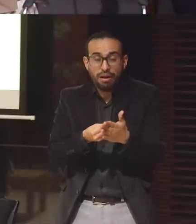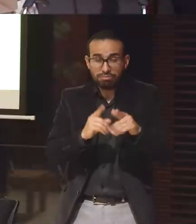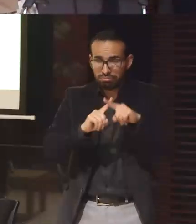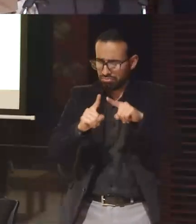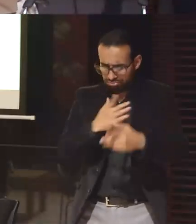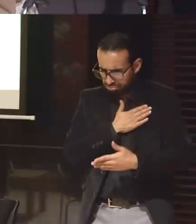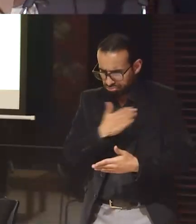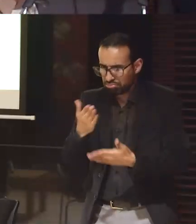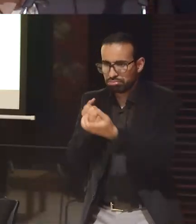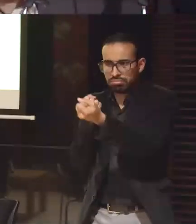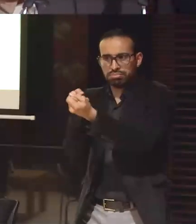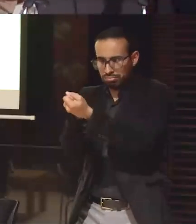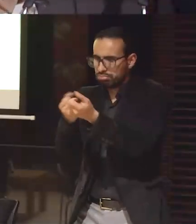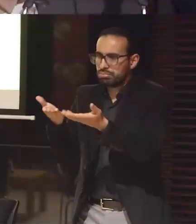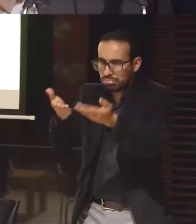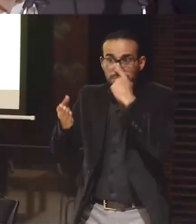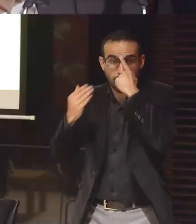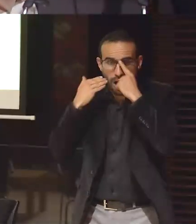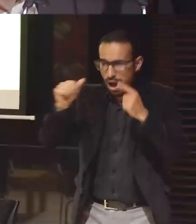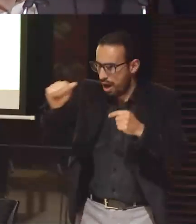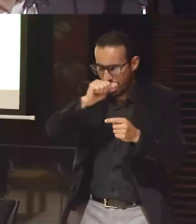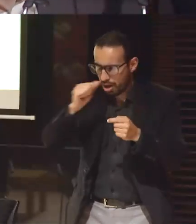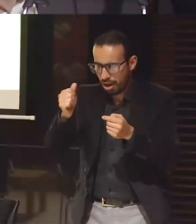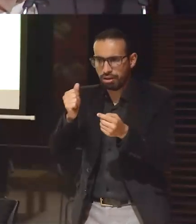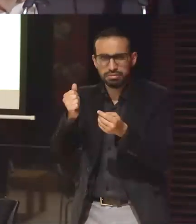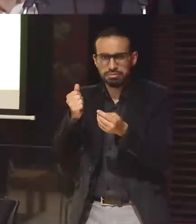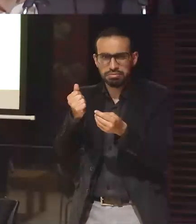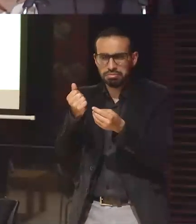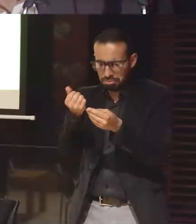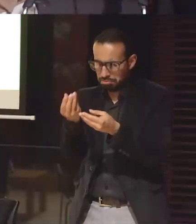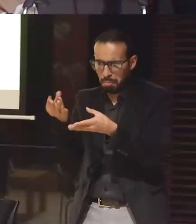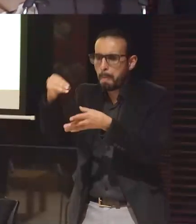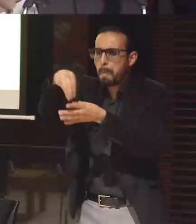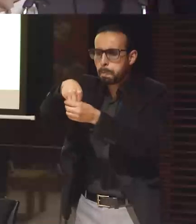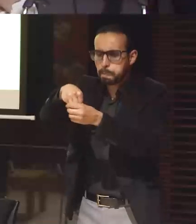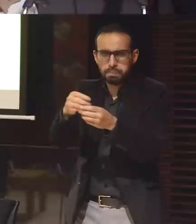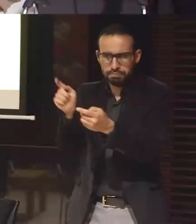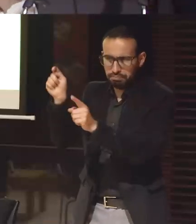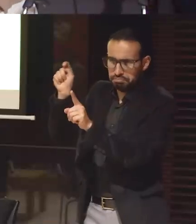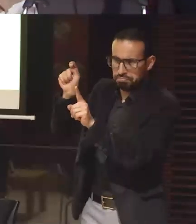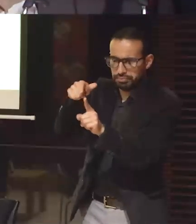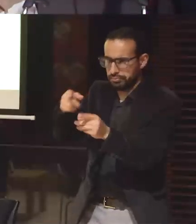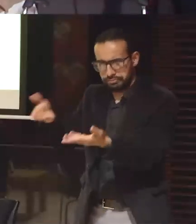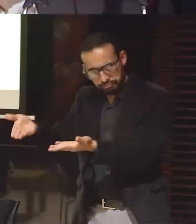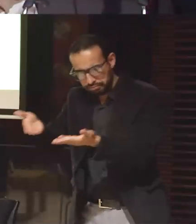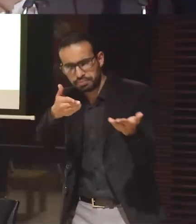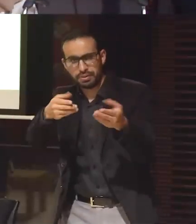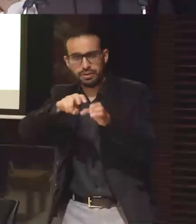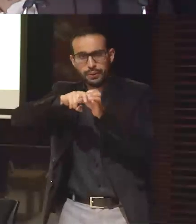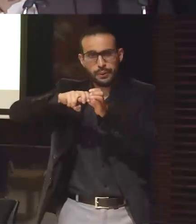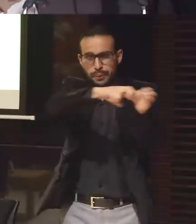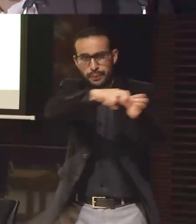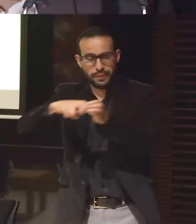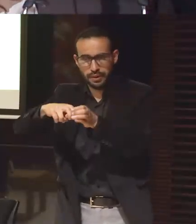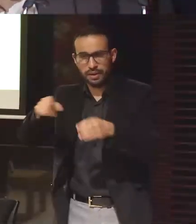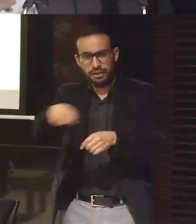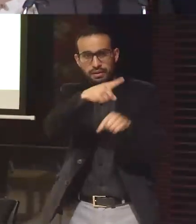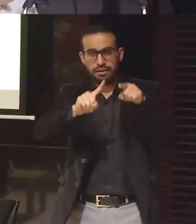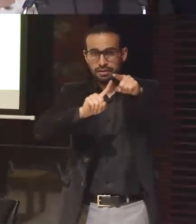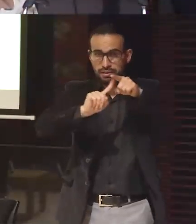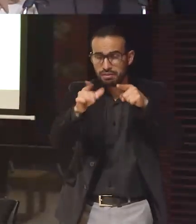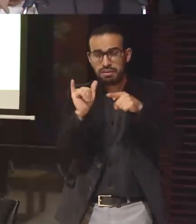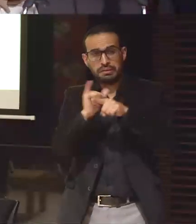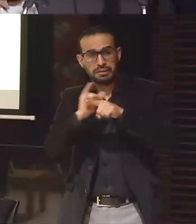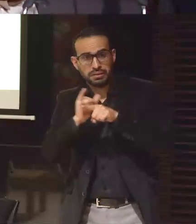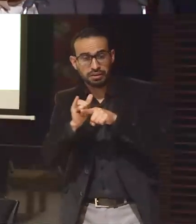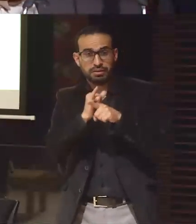tiene individualizadas a las personas que necesitan esta ayuda y que por lo tanto destinan recursos, pues el distrito destina recursos para apoyarlas y